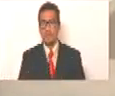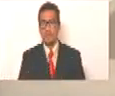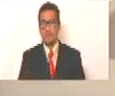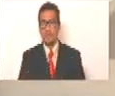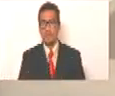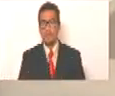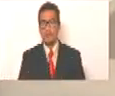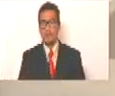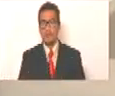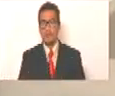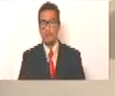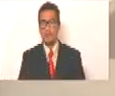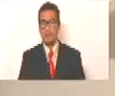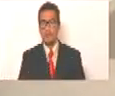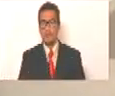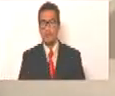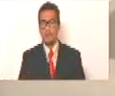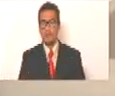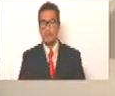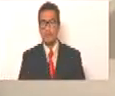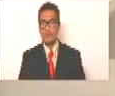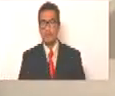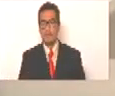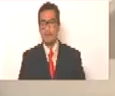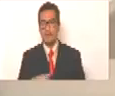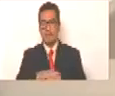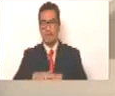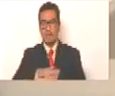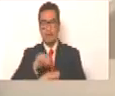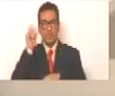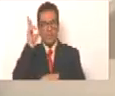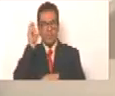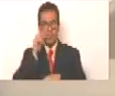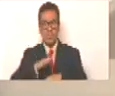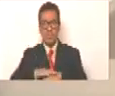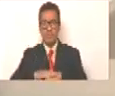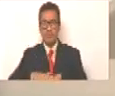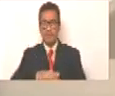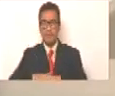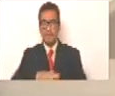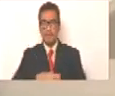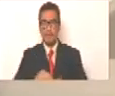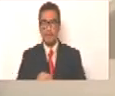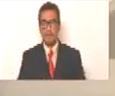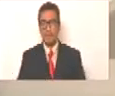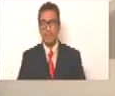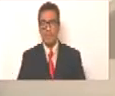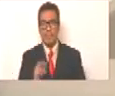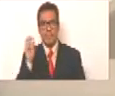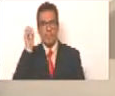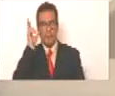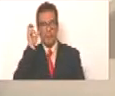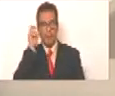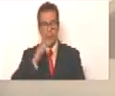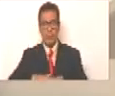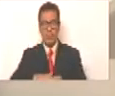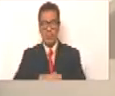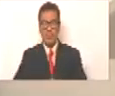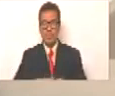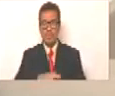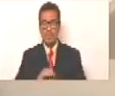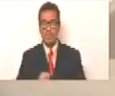formulará políticas, planes y programas para la certificación de los saberes ancestrales de maestros cocuyeros y maestras cocuyeras,